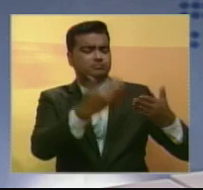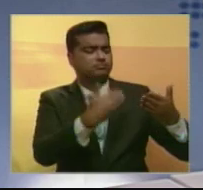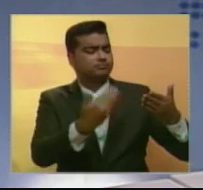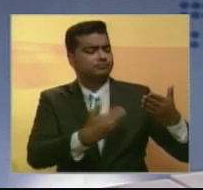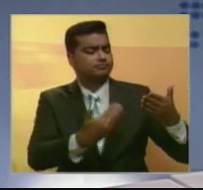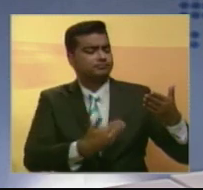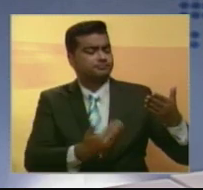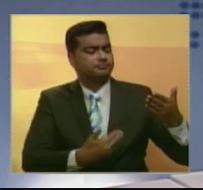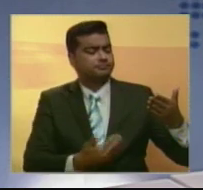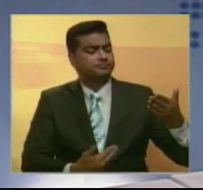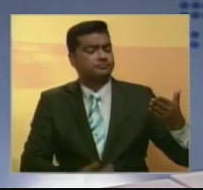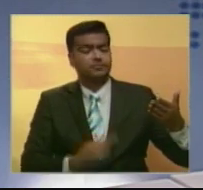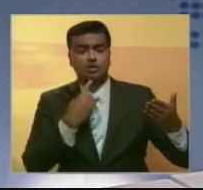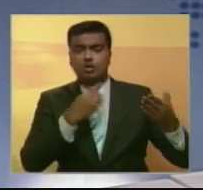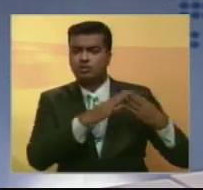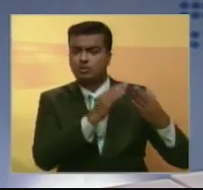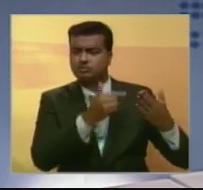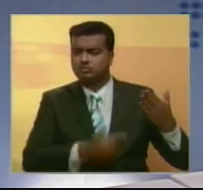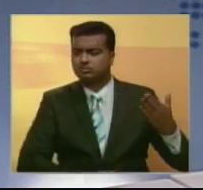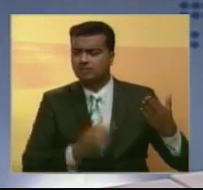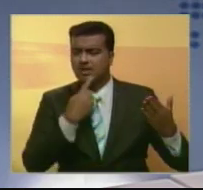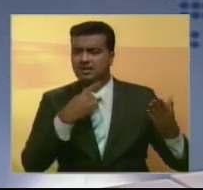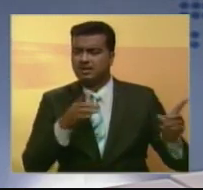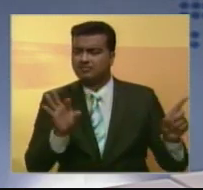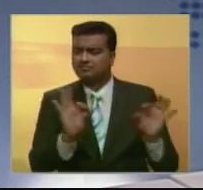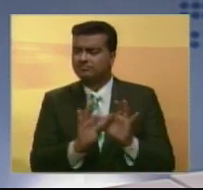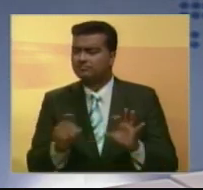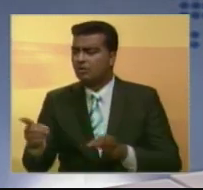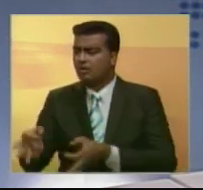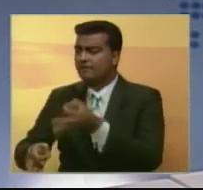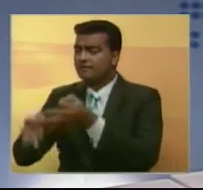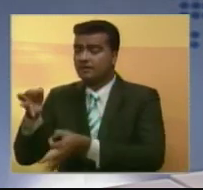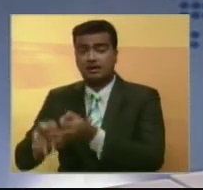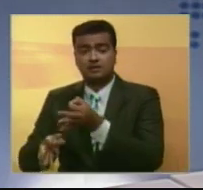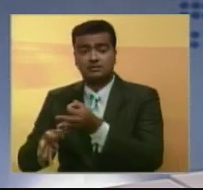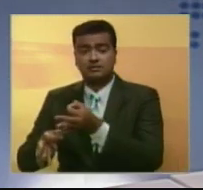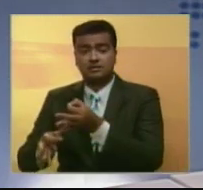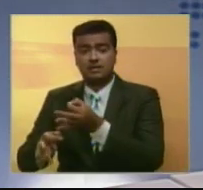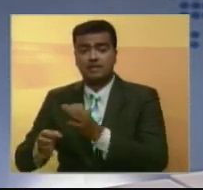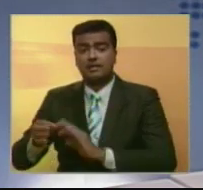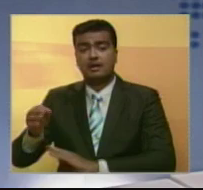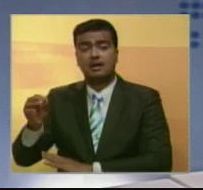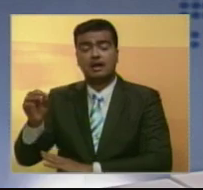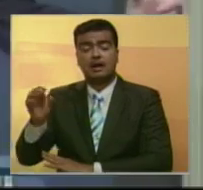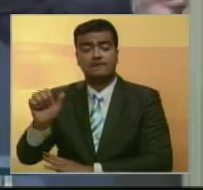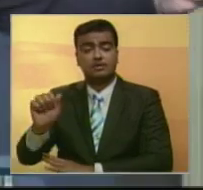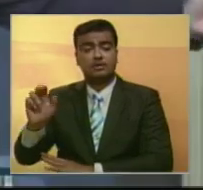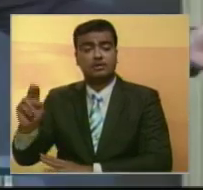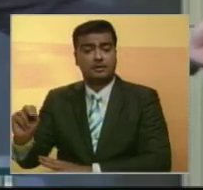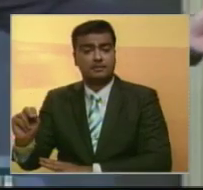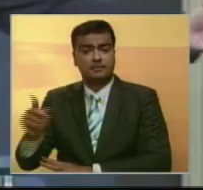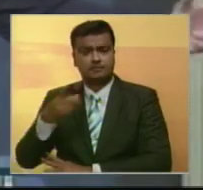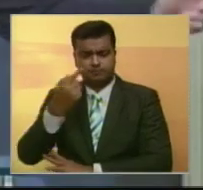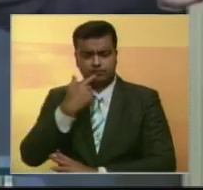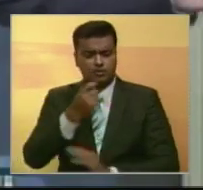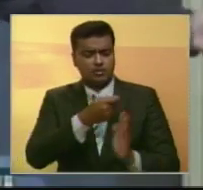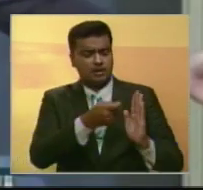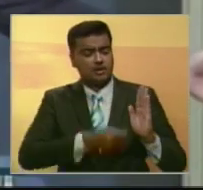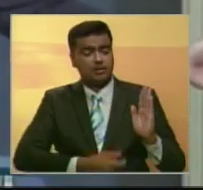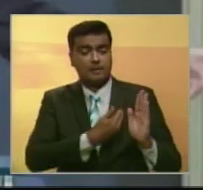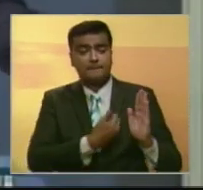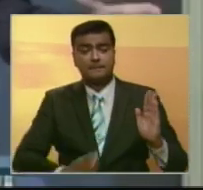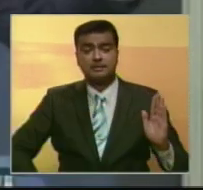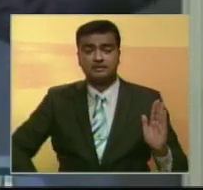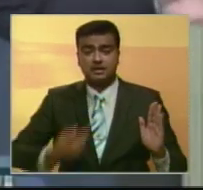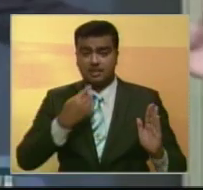documentación que haya en las dependencias públicas que tengan que ver con el fiscal de la causa AMIA, Alberto Nisman. A través de un decreto, Macri pidió